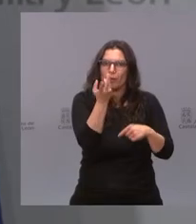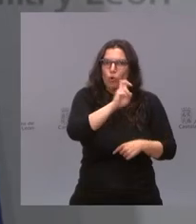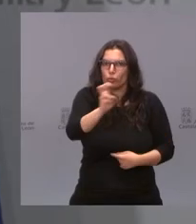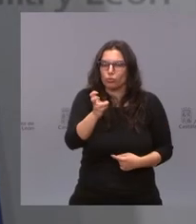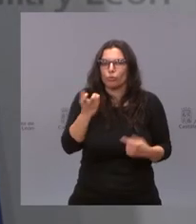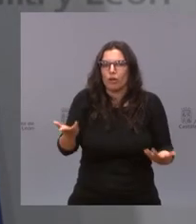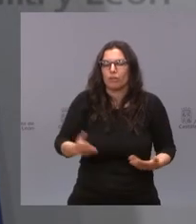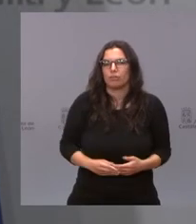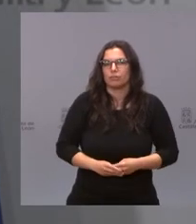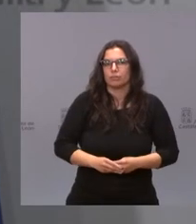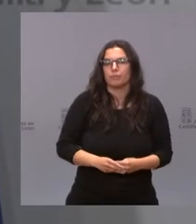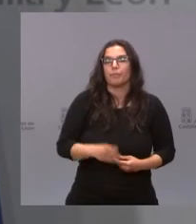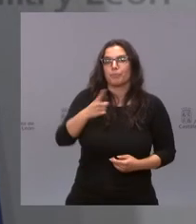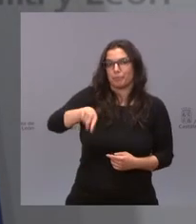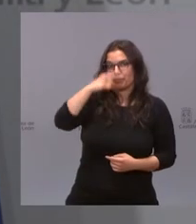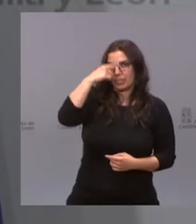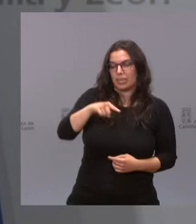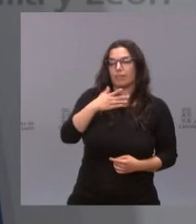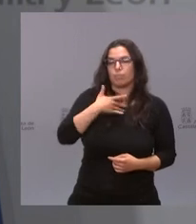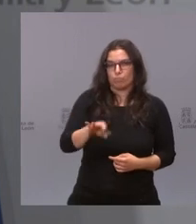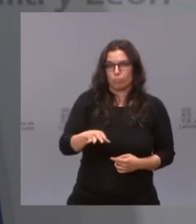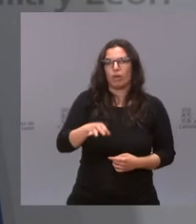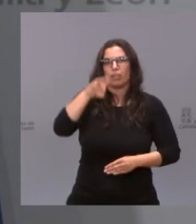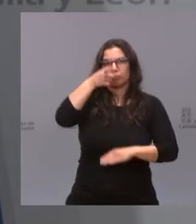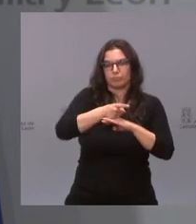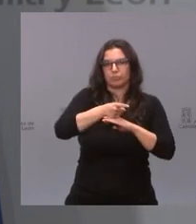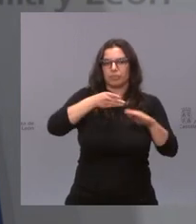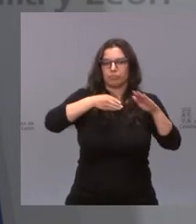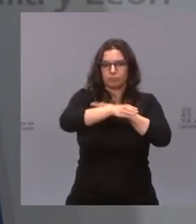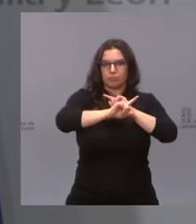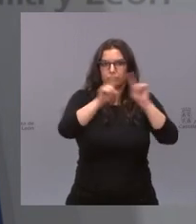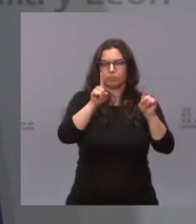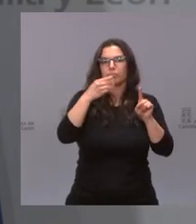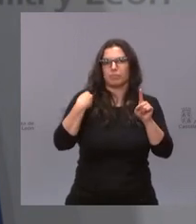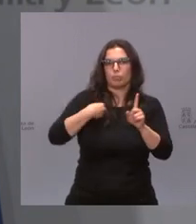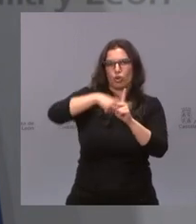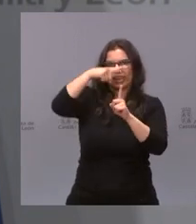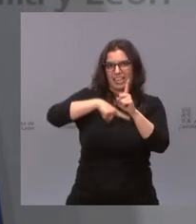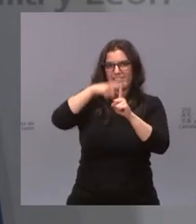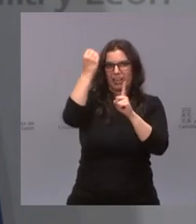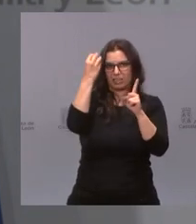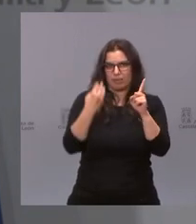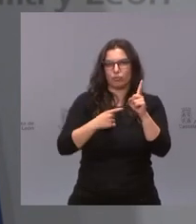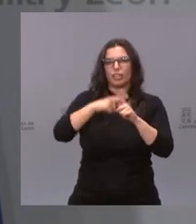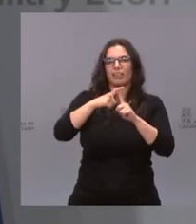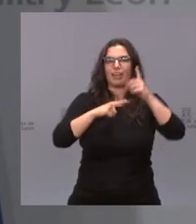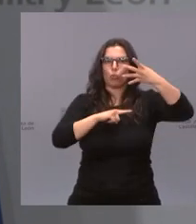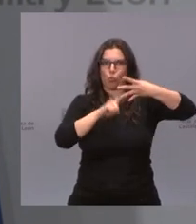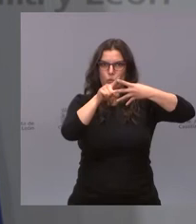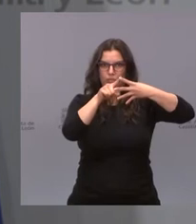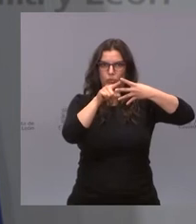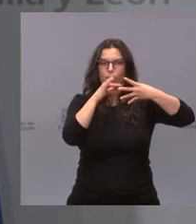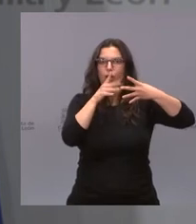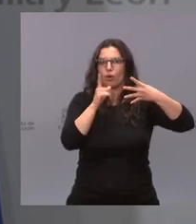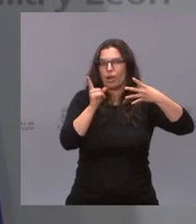que existe la posibilidad de cierre del interior en el semáforo en el nivel 4. En este momento no